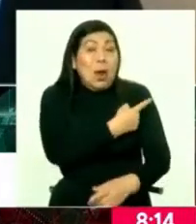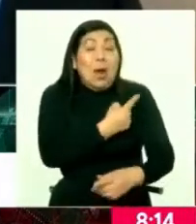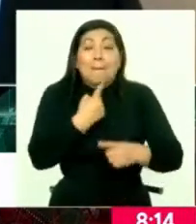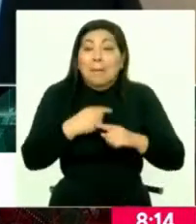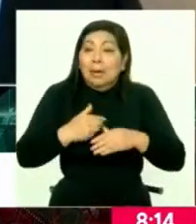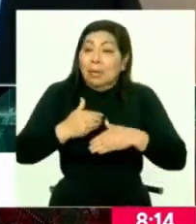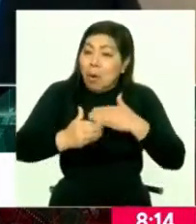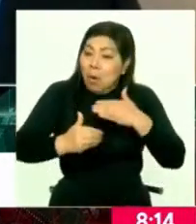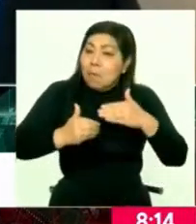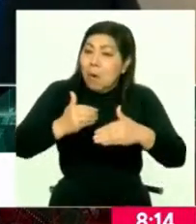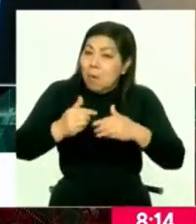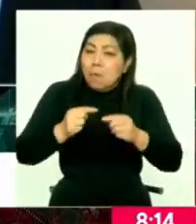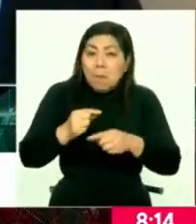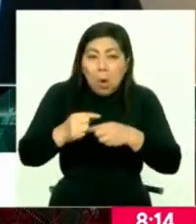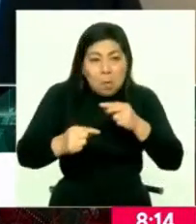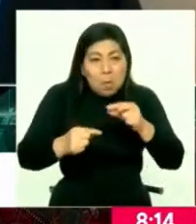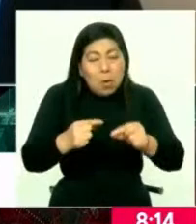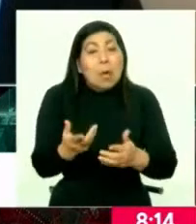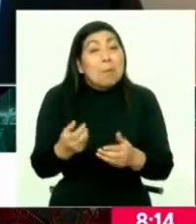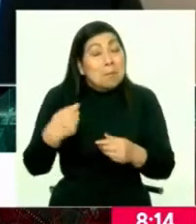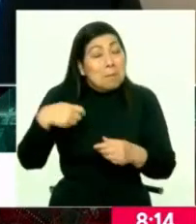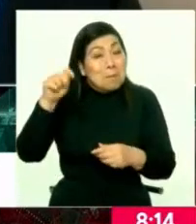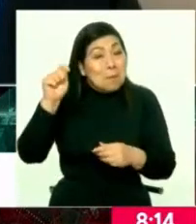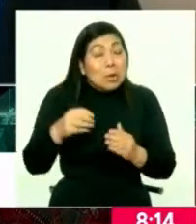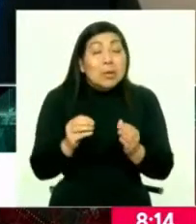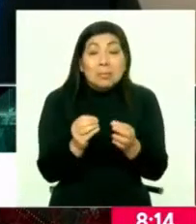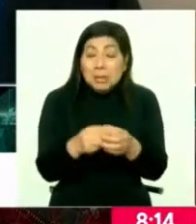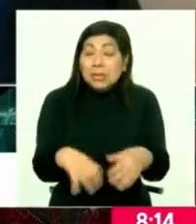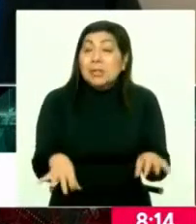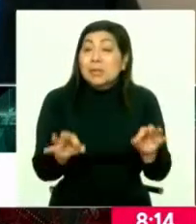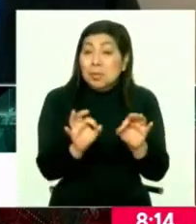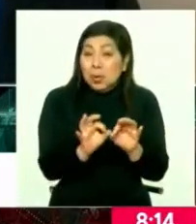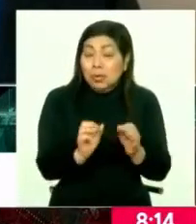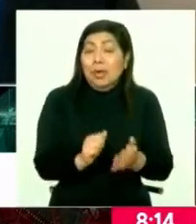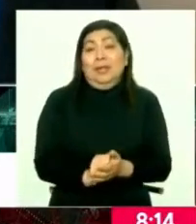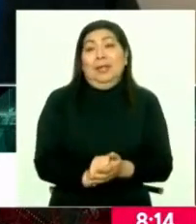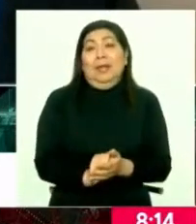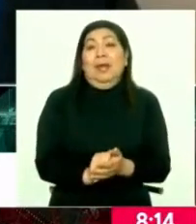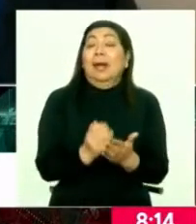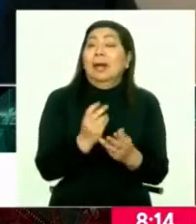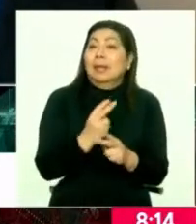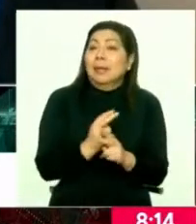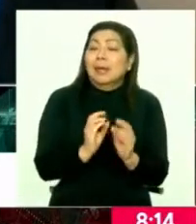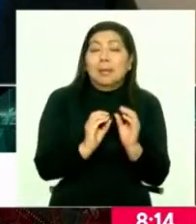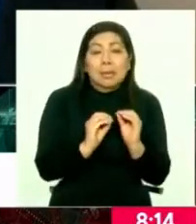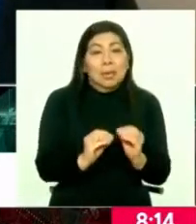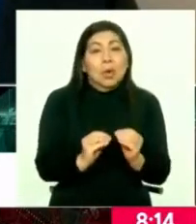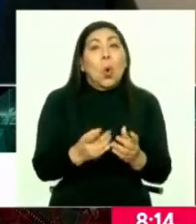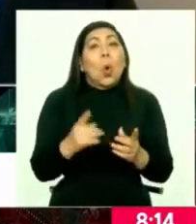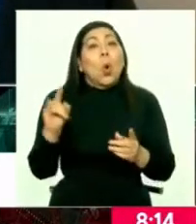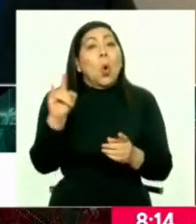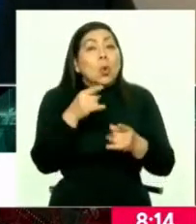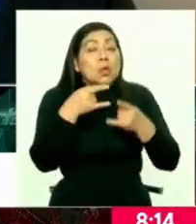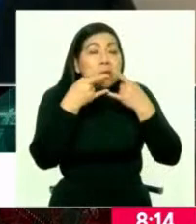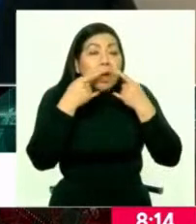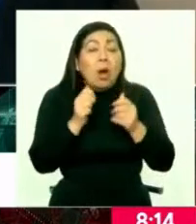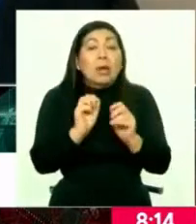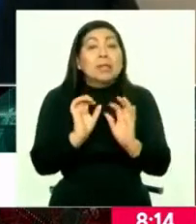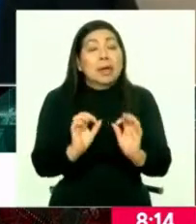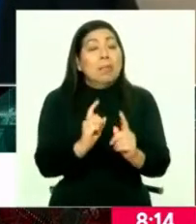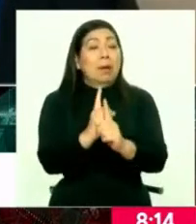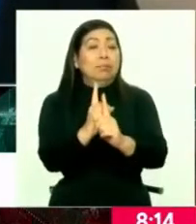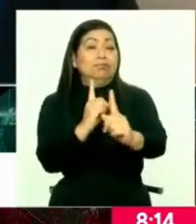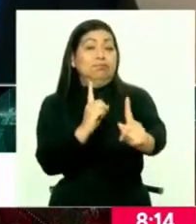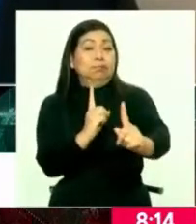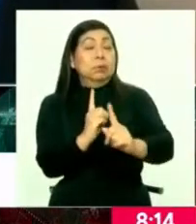y ciertamente cuando se llegue a un porcentaje muy importante de vacunación, estas medidas de mitigación como uso de mascarilla, distanciamiento